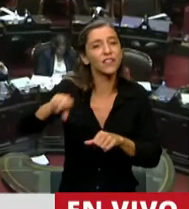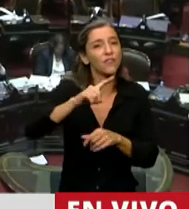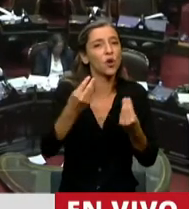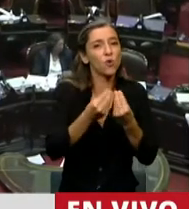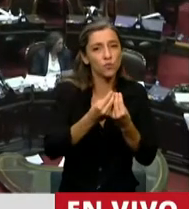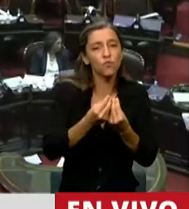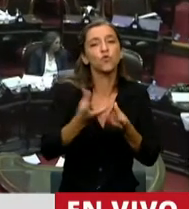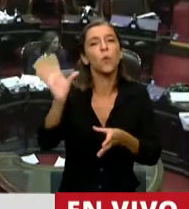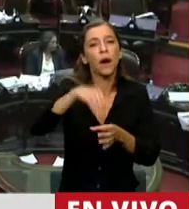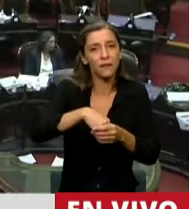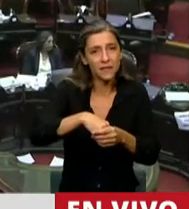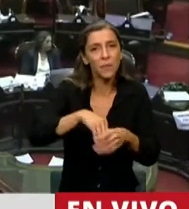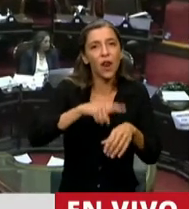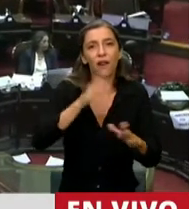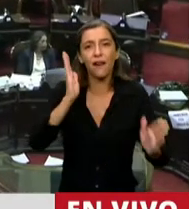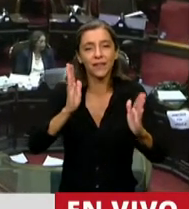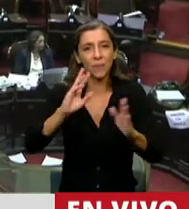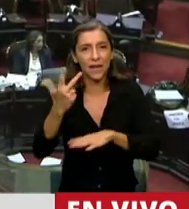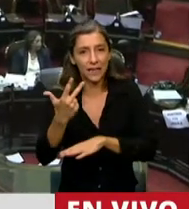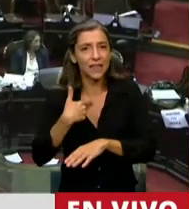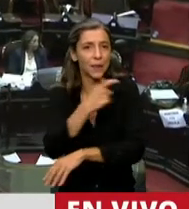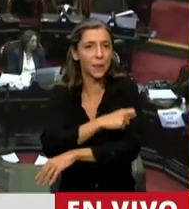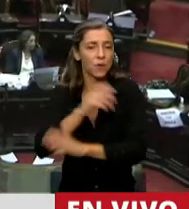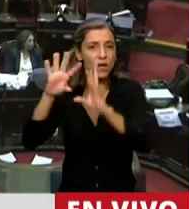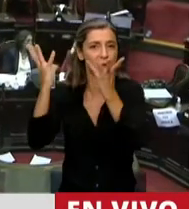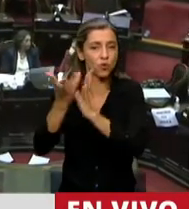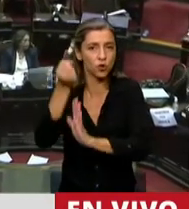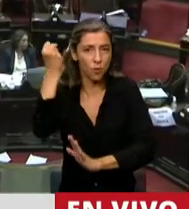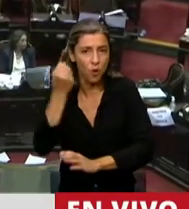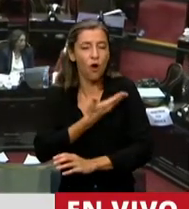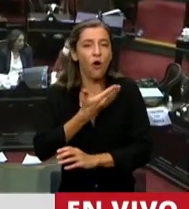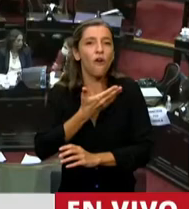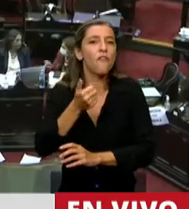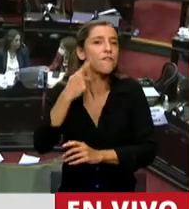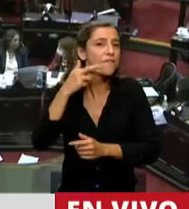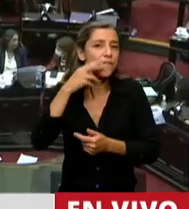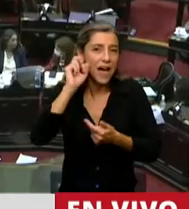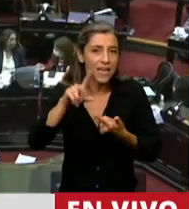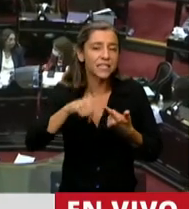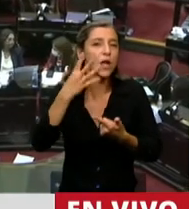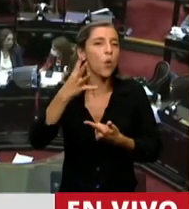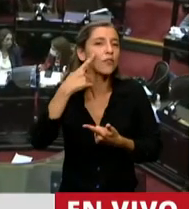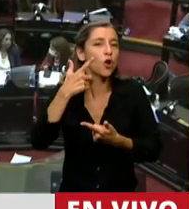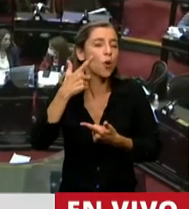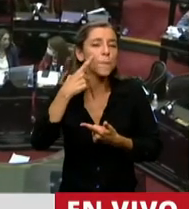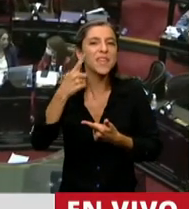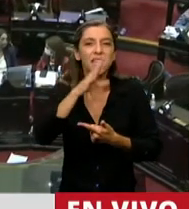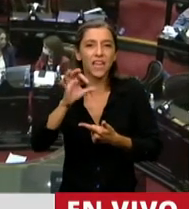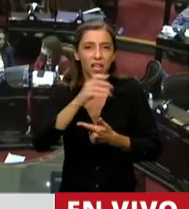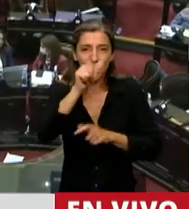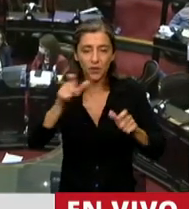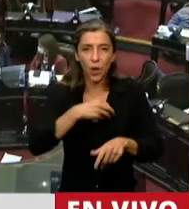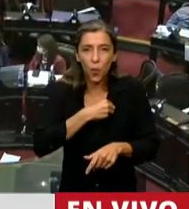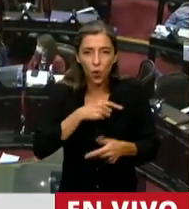de las vacunas que hoy se usan en el mundo. Pfizer, por ejemplo, con más de 4.500 voluntarios en los ensayos en el Hospital Militar Central. El